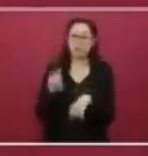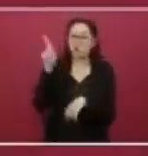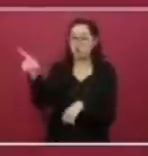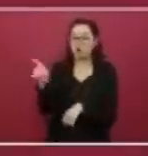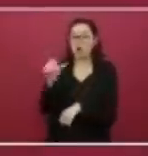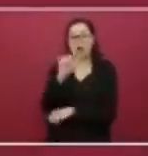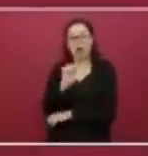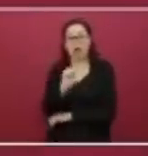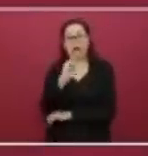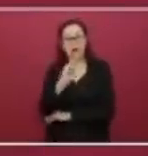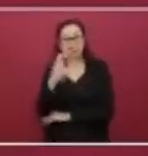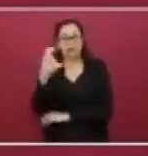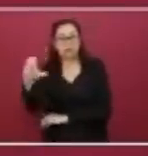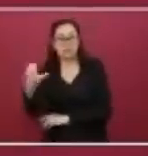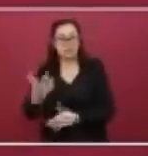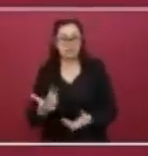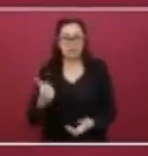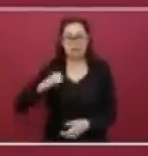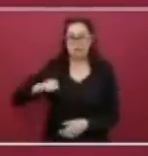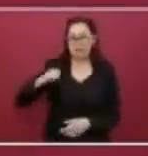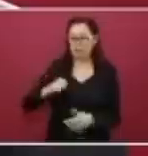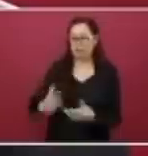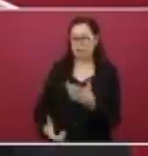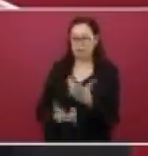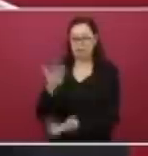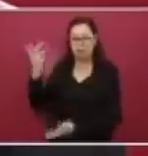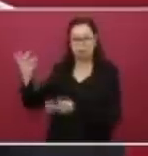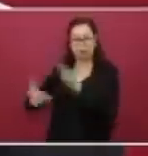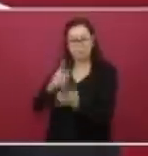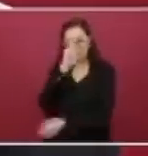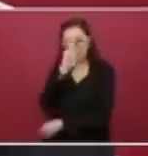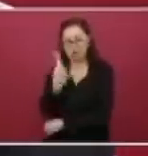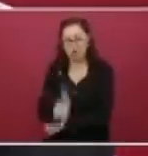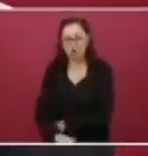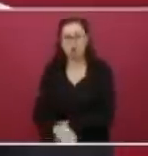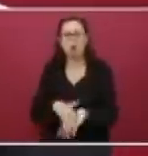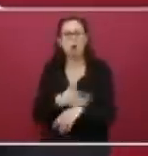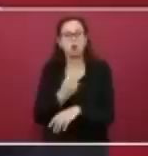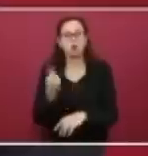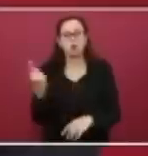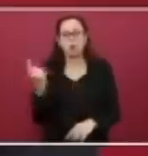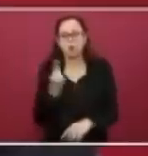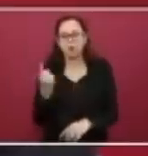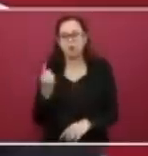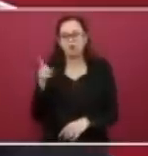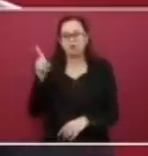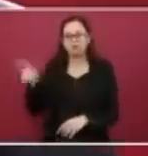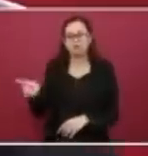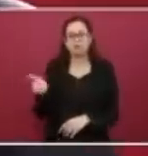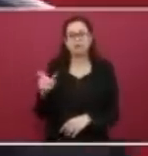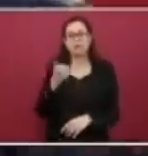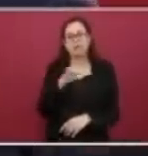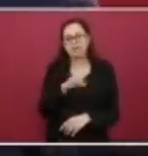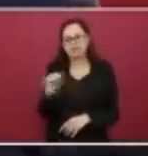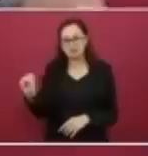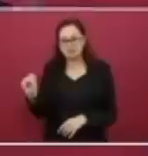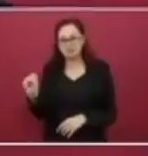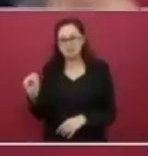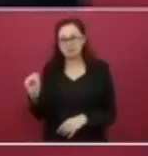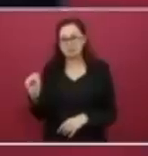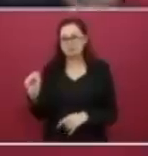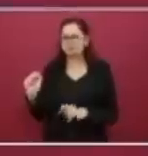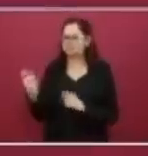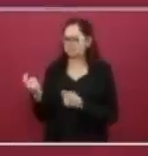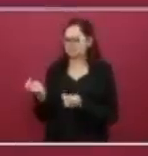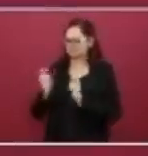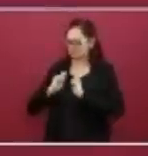estancia abc porque era una función del seguro social que se le entrega a